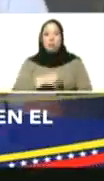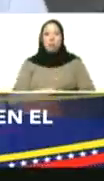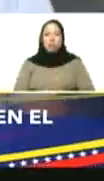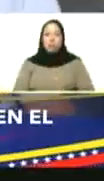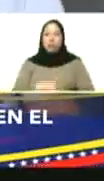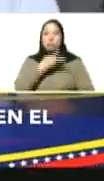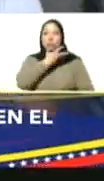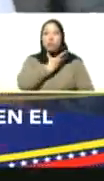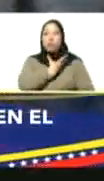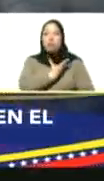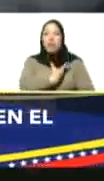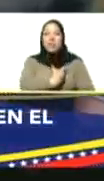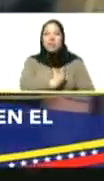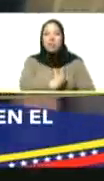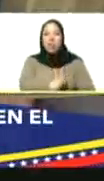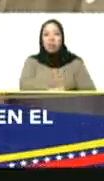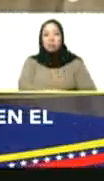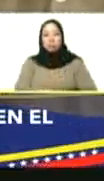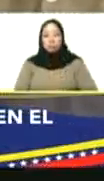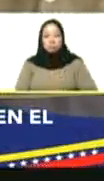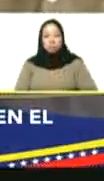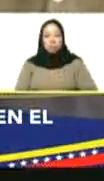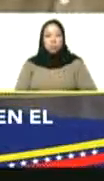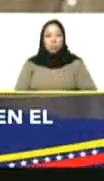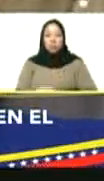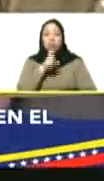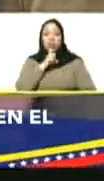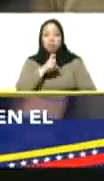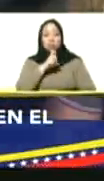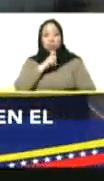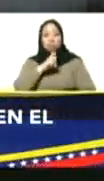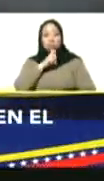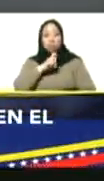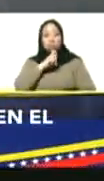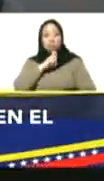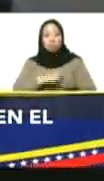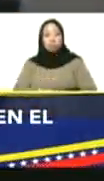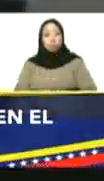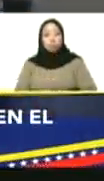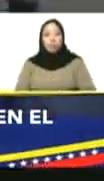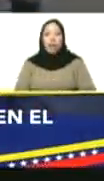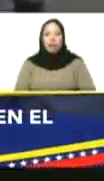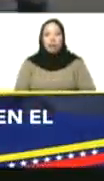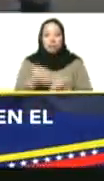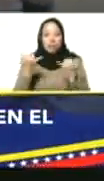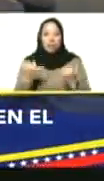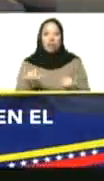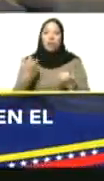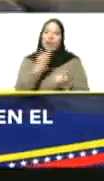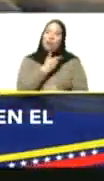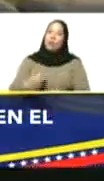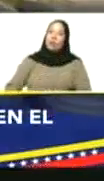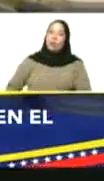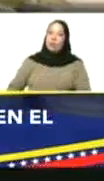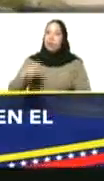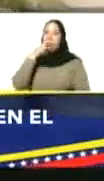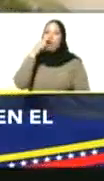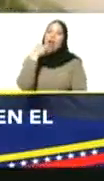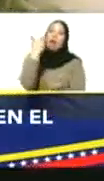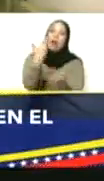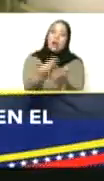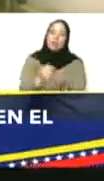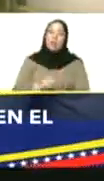arruinados, gobernador. Fueron momentos muy difíciles, de verdad. Y bueno, presidente, de verdad, eternamente